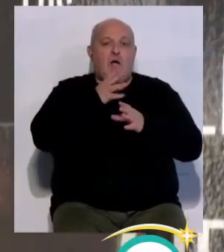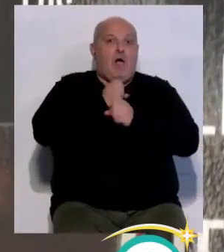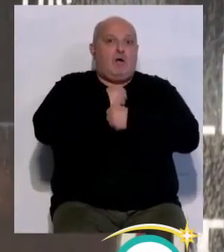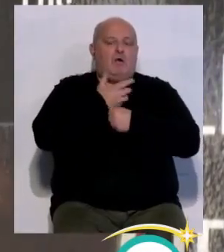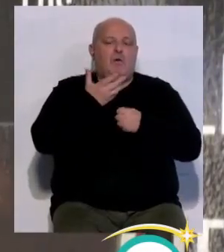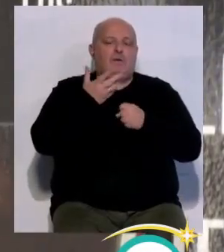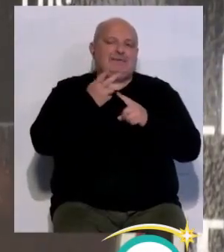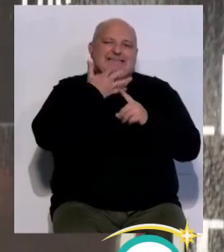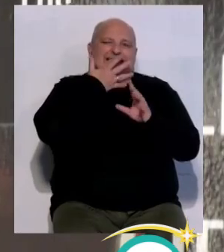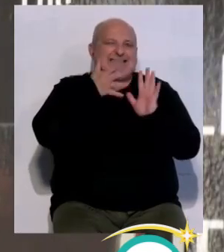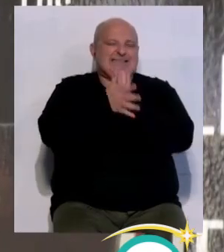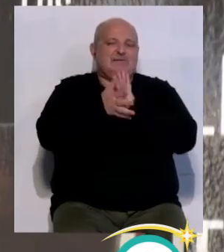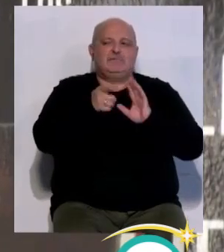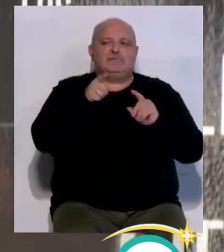es...